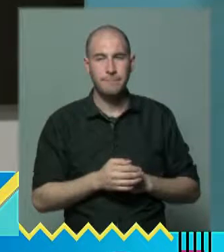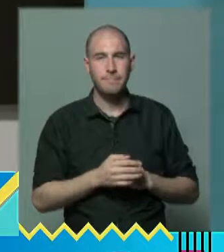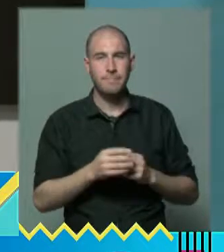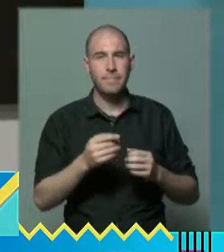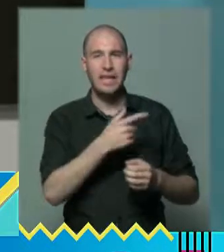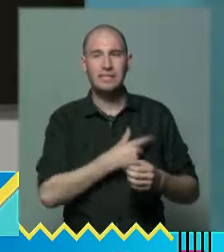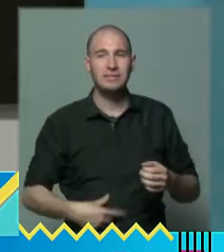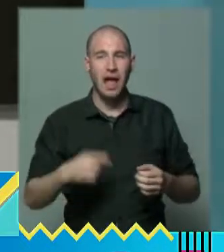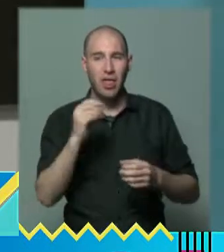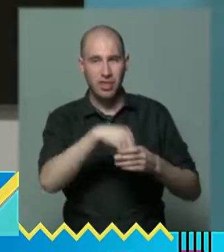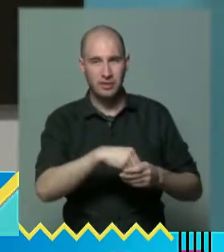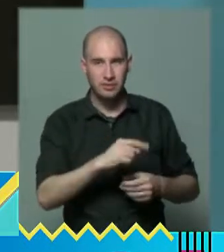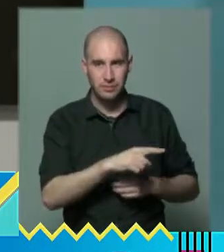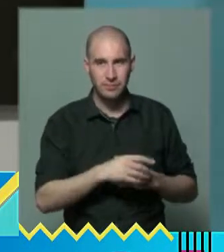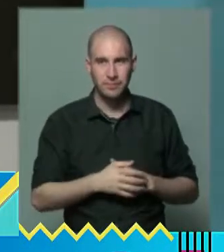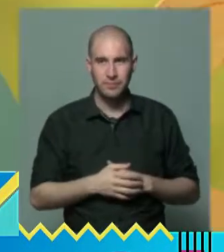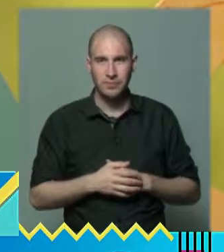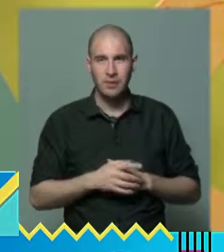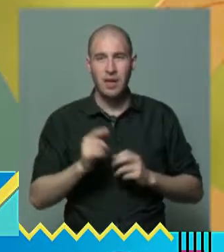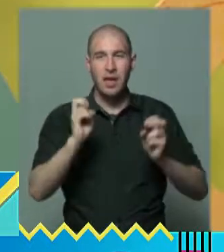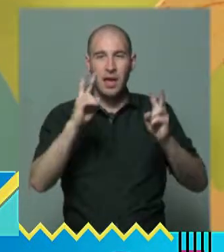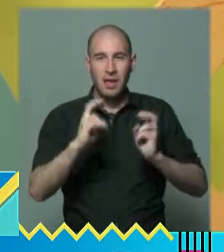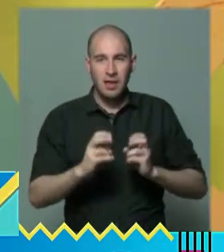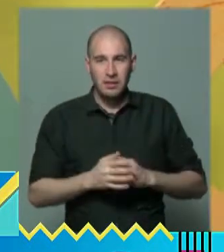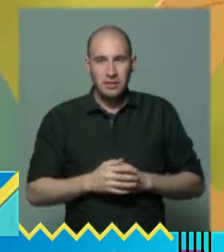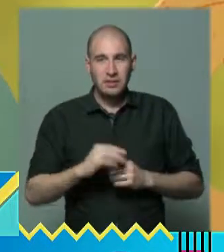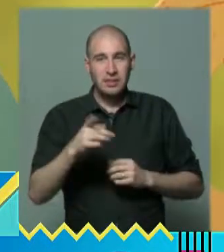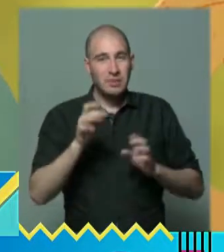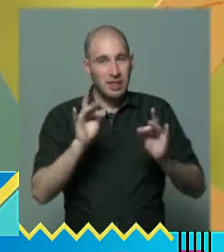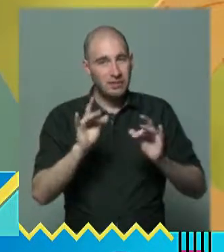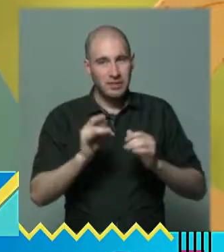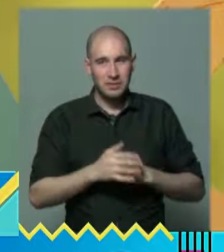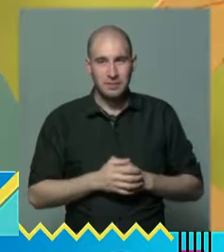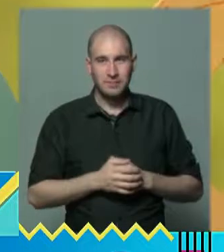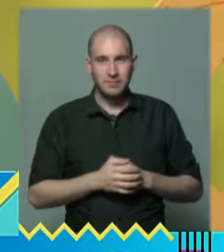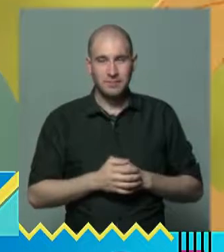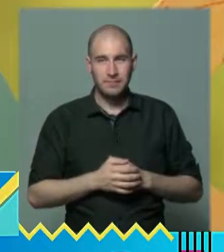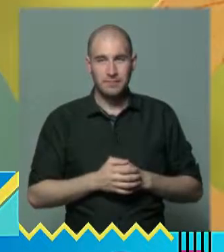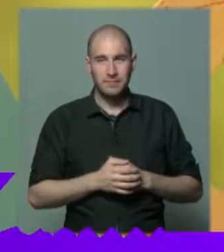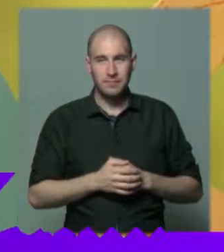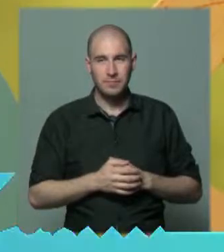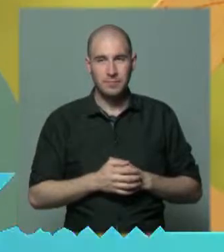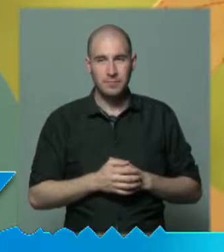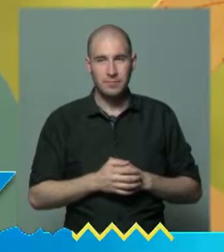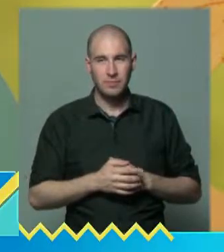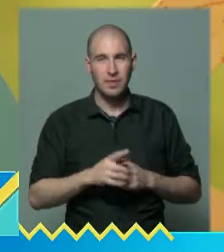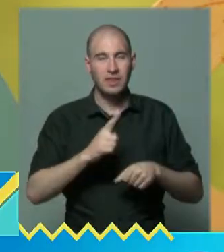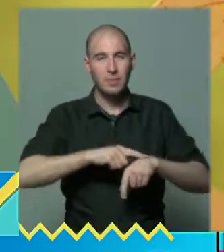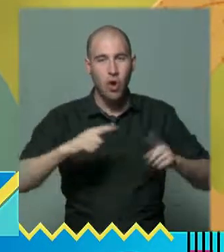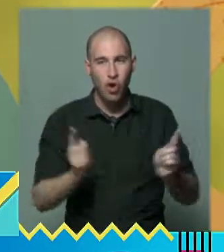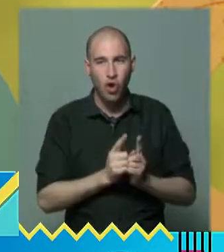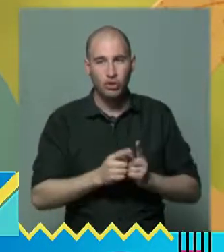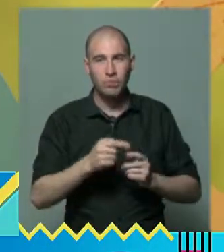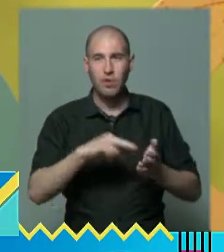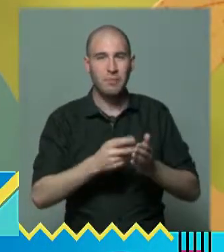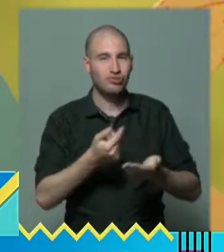el miembro del Estado como parte del Estado? Mira, es un análisis que siempre es difícil de hacer, porque obviamente en el corto plazo nos pega a